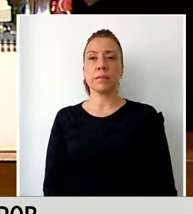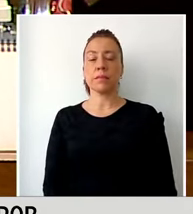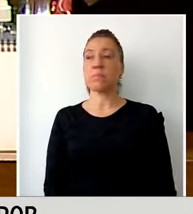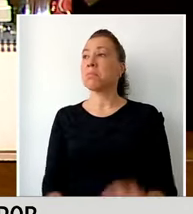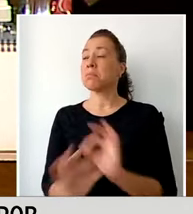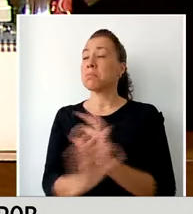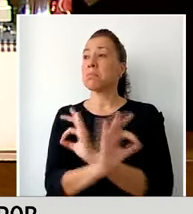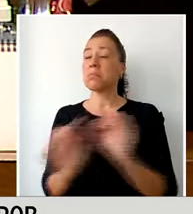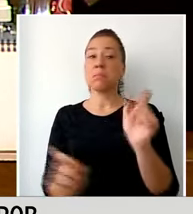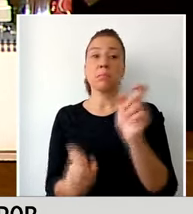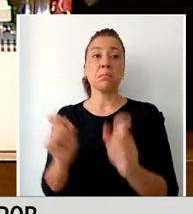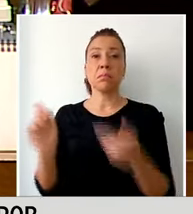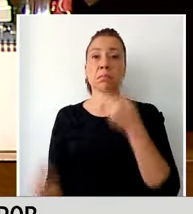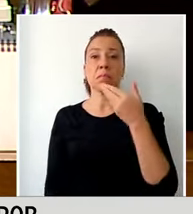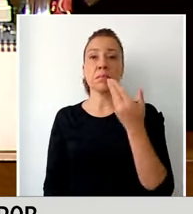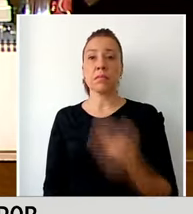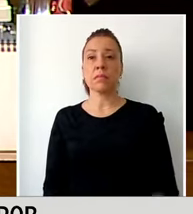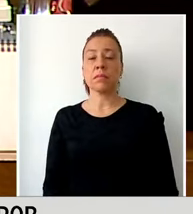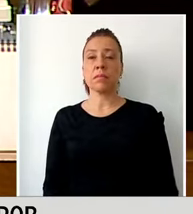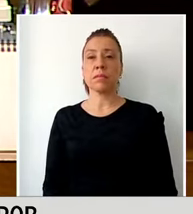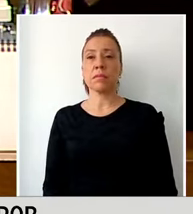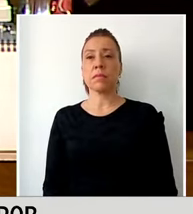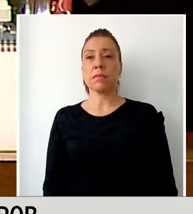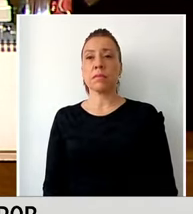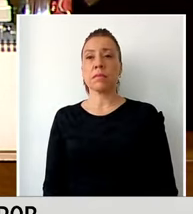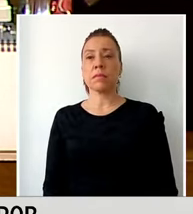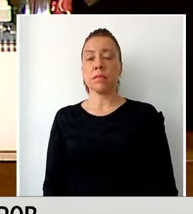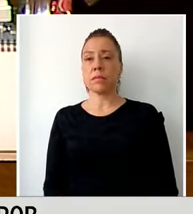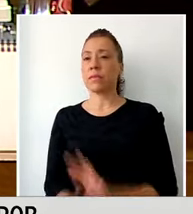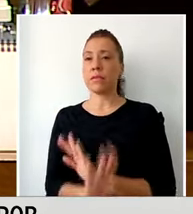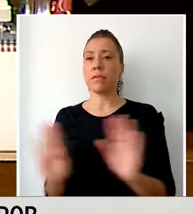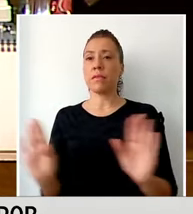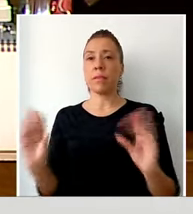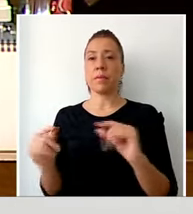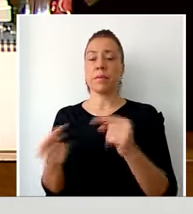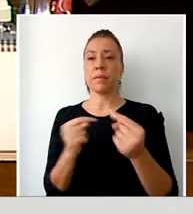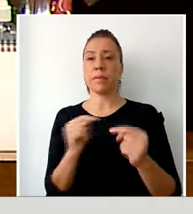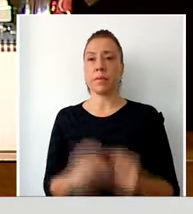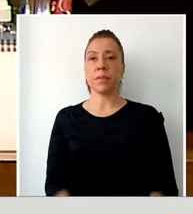inscritos cerrado el debate